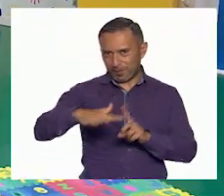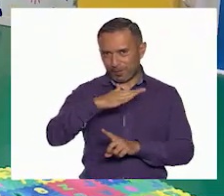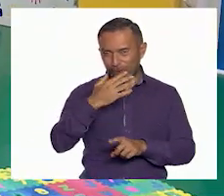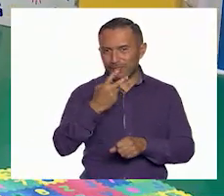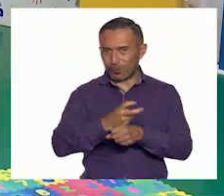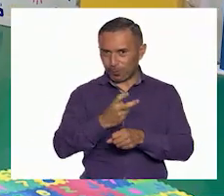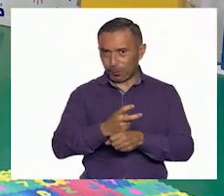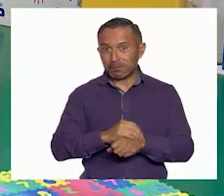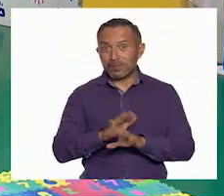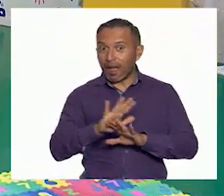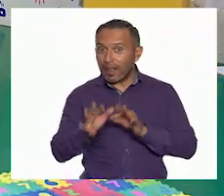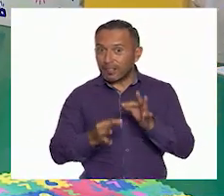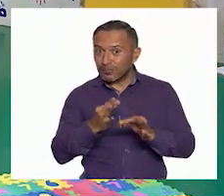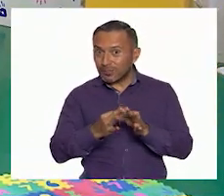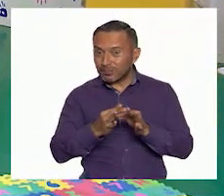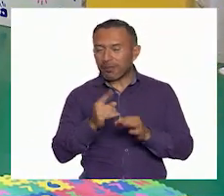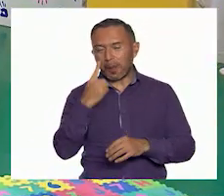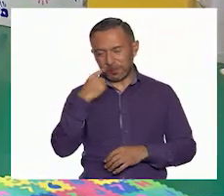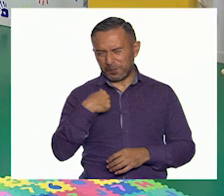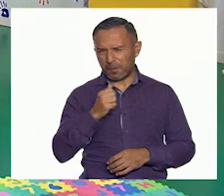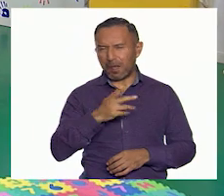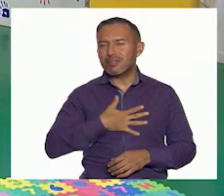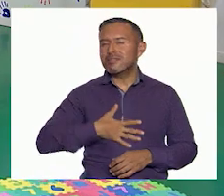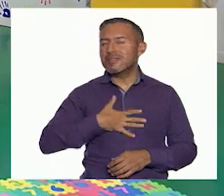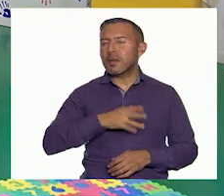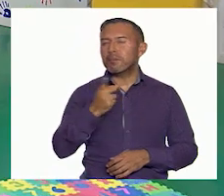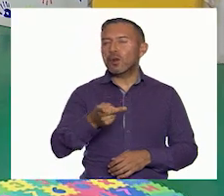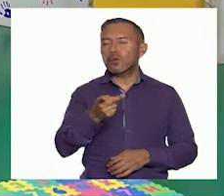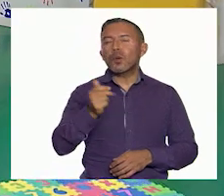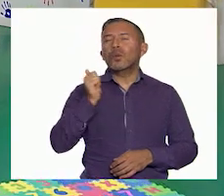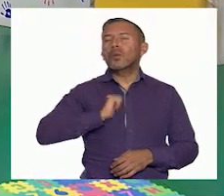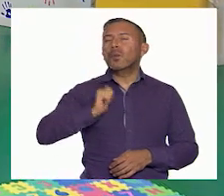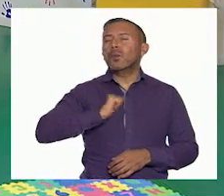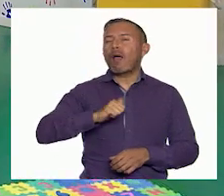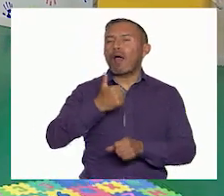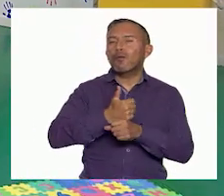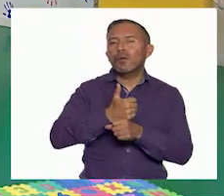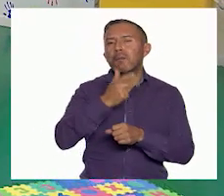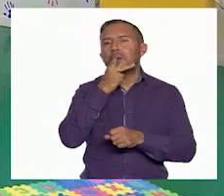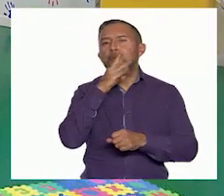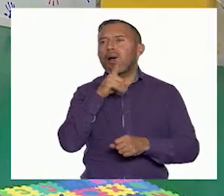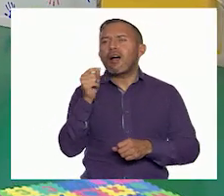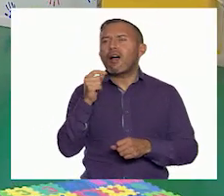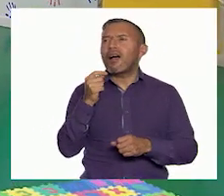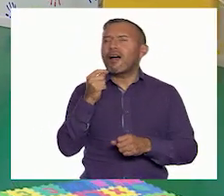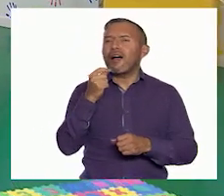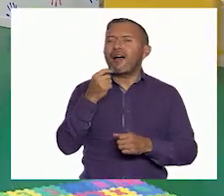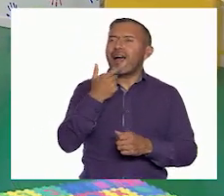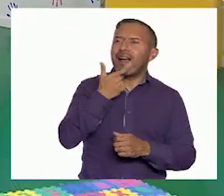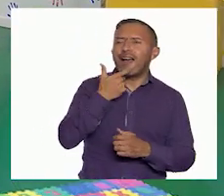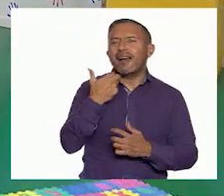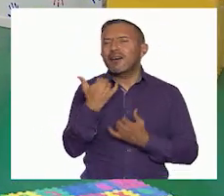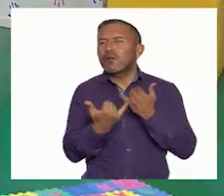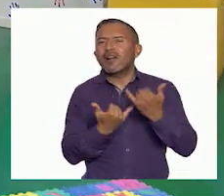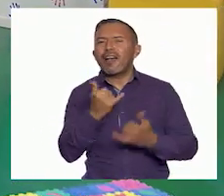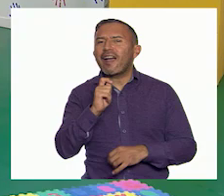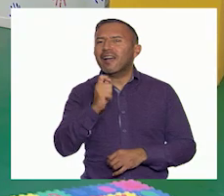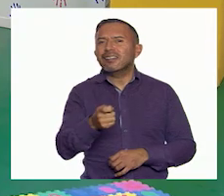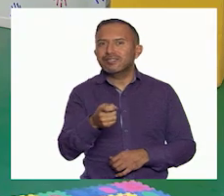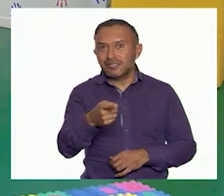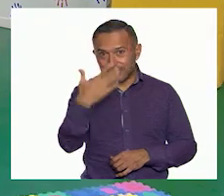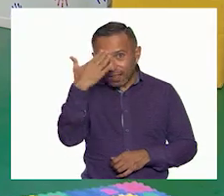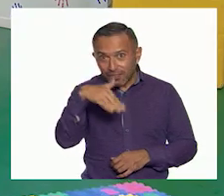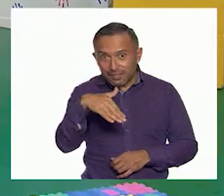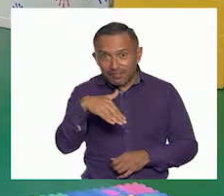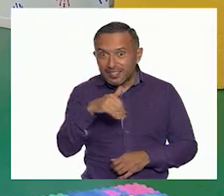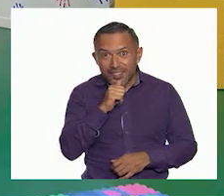Oigan, les quiero hacer una pregunta. ¿Ustedes saben cómo se divertían sus papás o sus abuelitos? ¿No? ¿Sí? Porque justo de eso vamos a hablar el día de